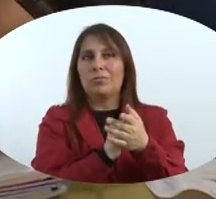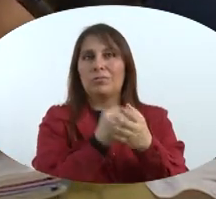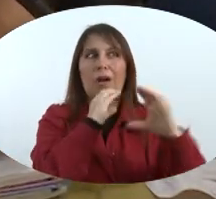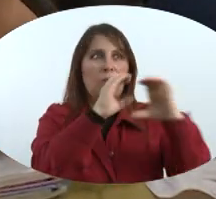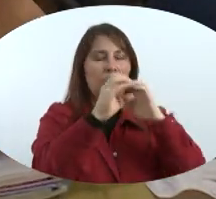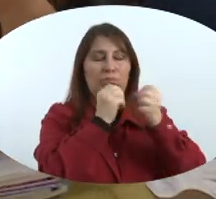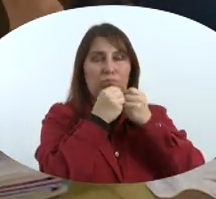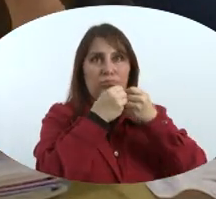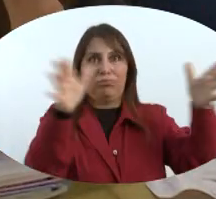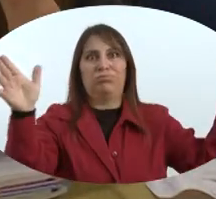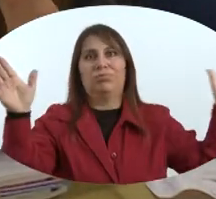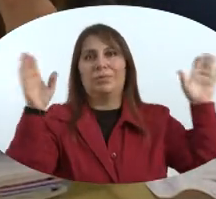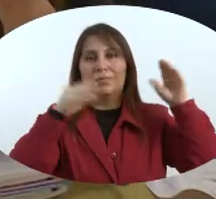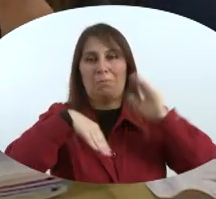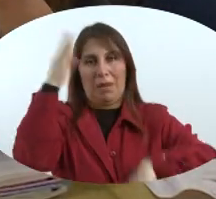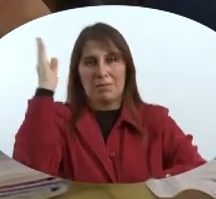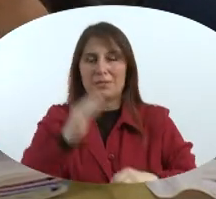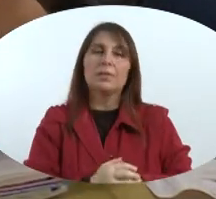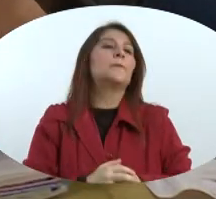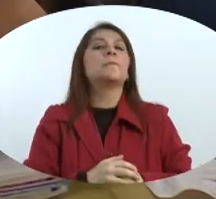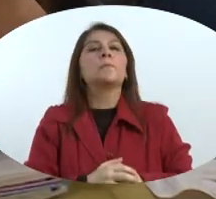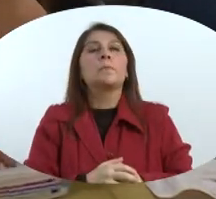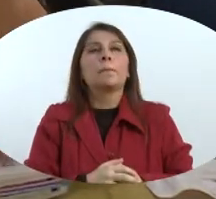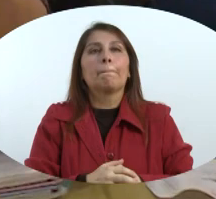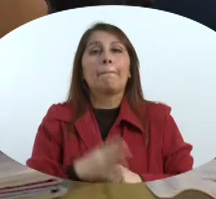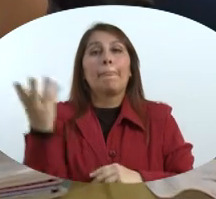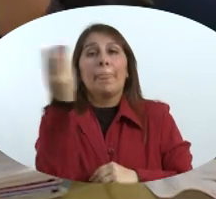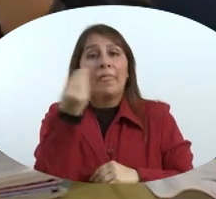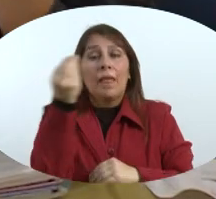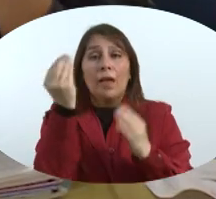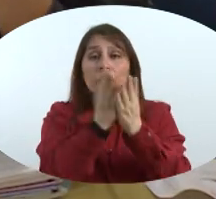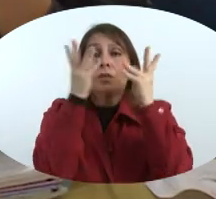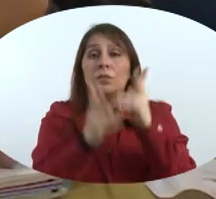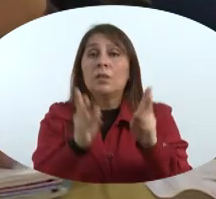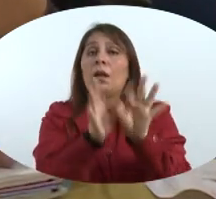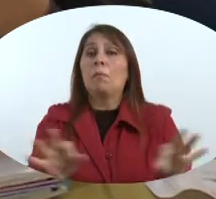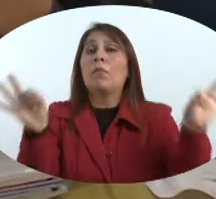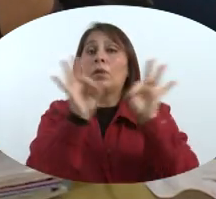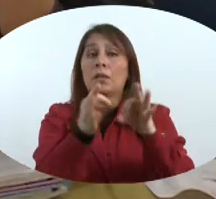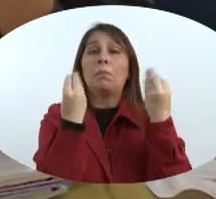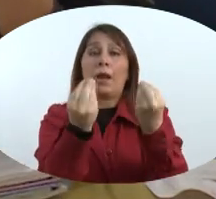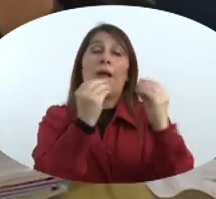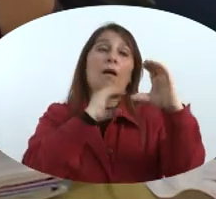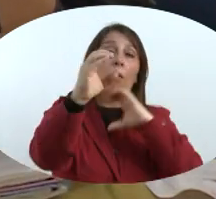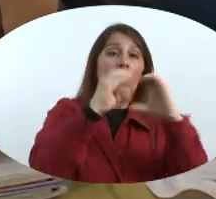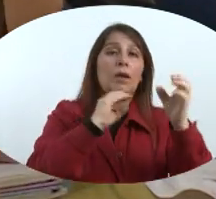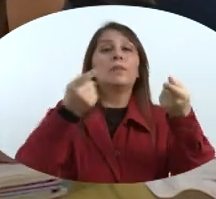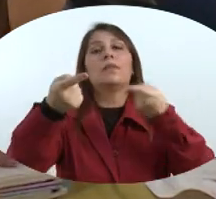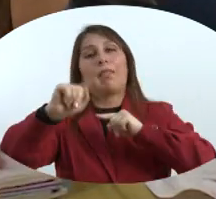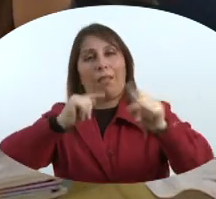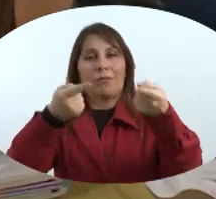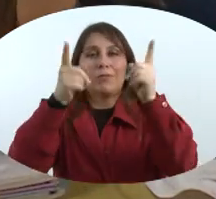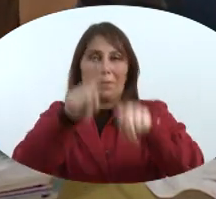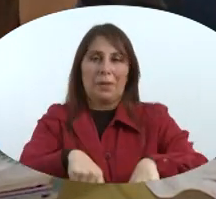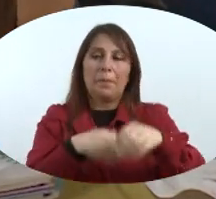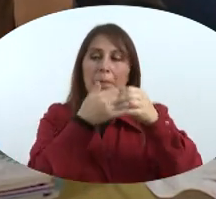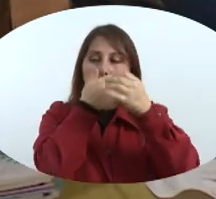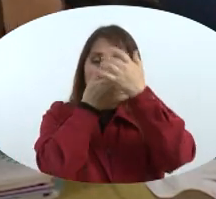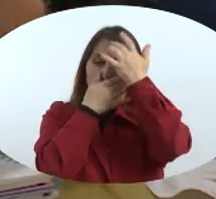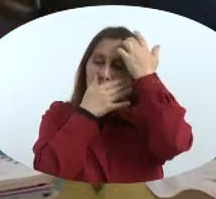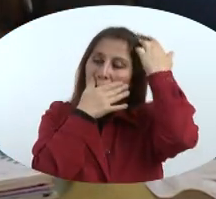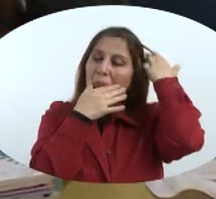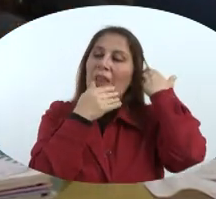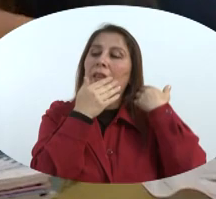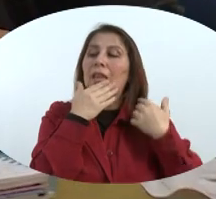canal de comunicación los consejos estudiantiles son importantes para para no solo la comunicación sino la discusión